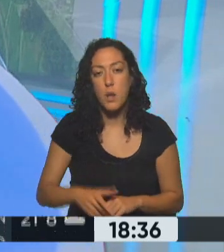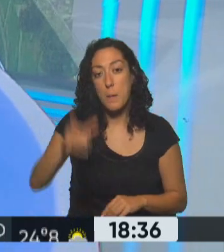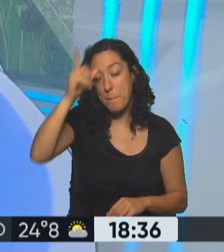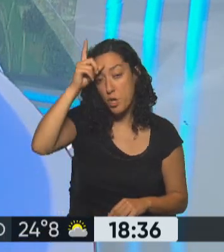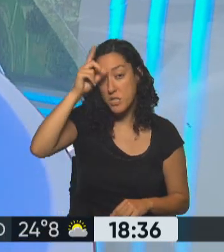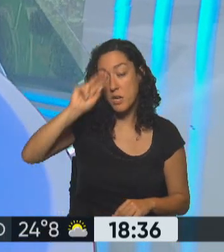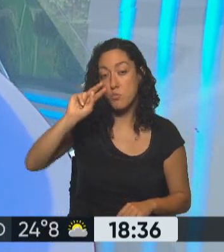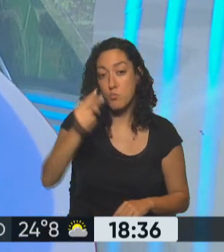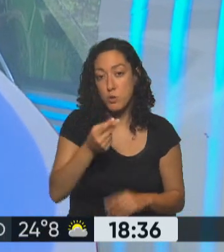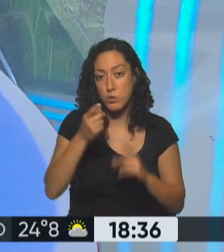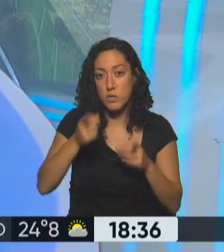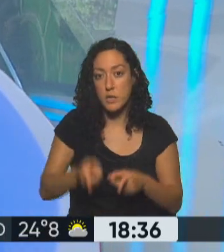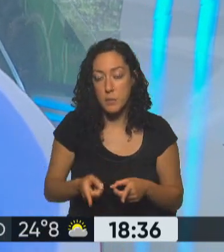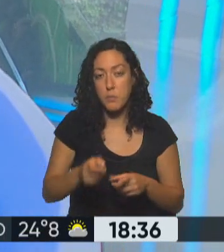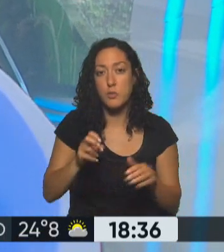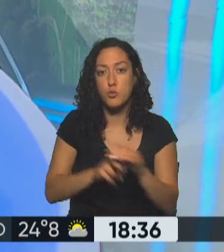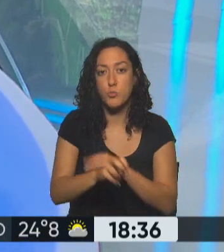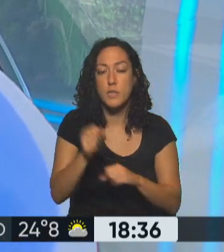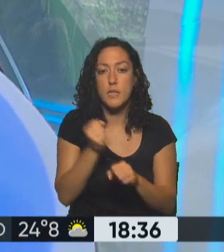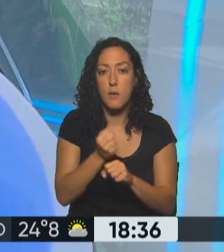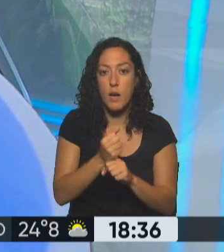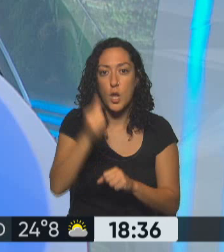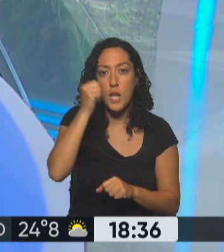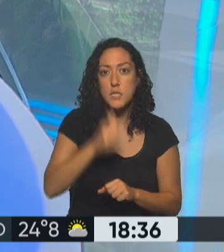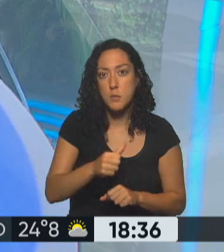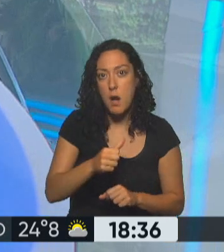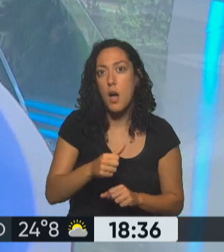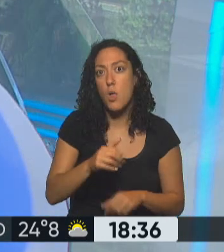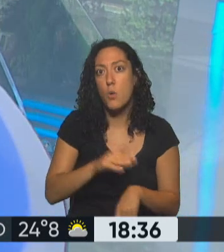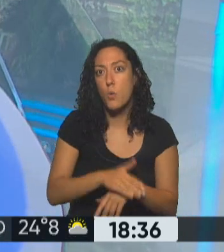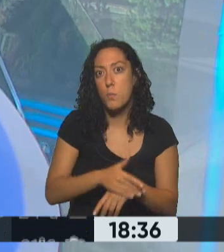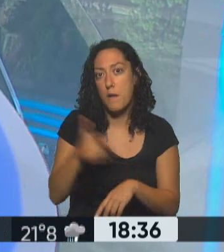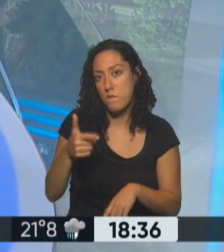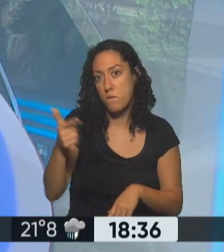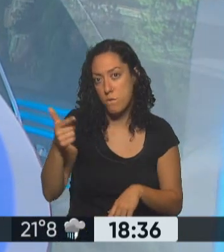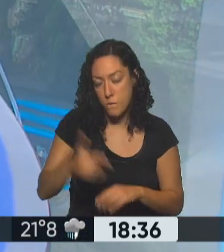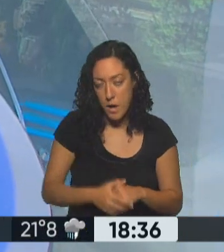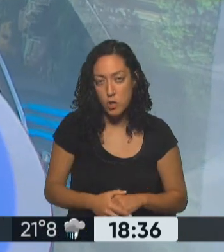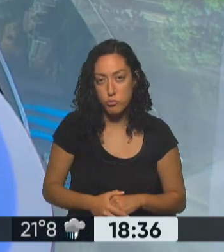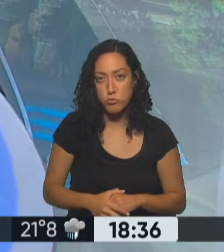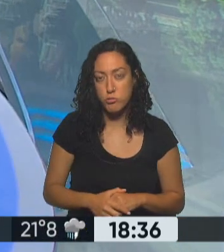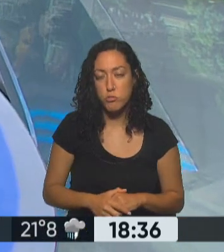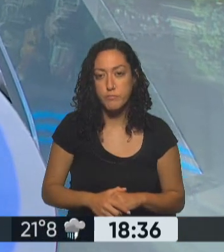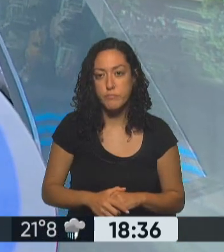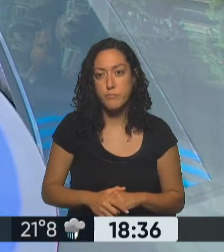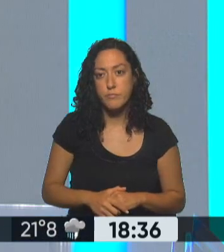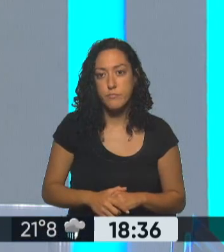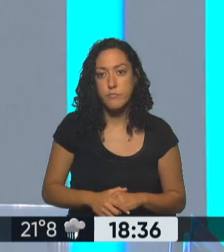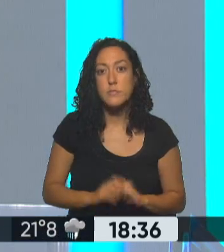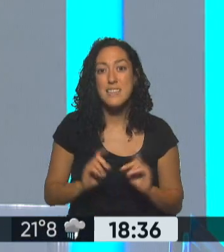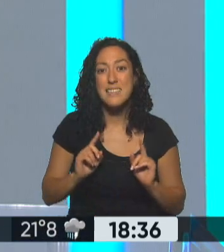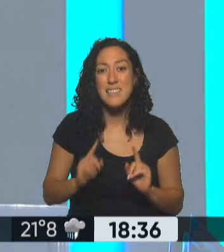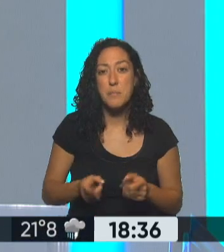resultó muerta, hay un trabajador de subte que resultó herido justamente por las balas que tiró, ¿no? Sí, claro, pero además no está